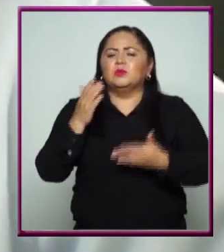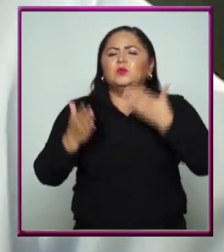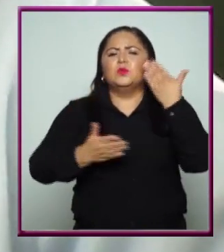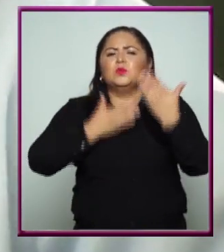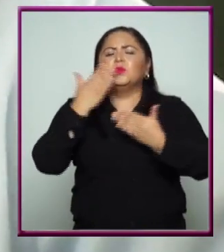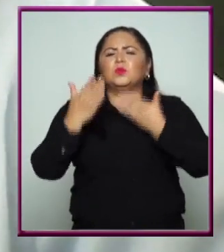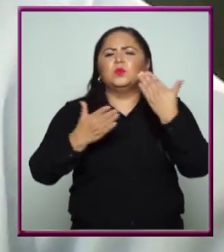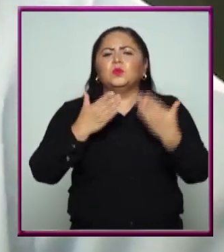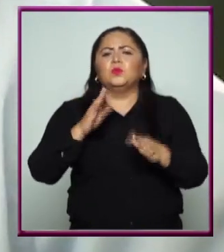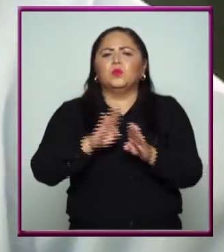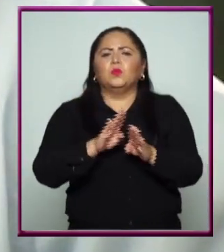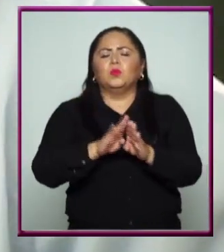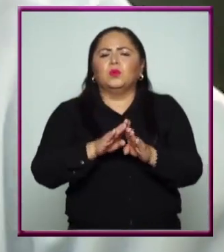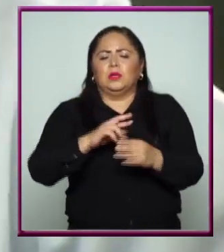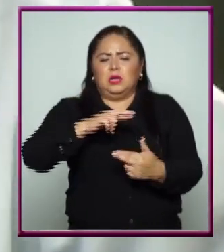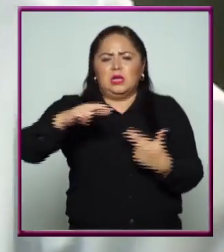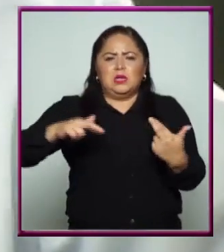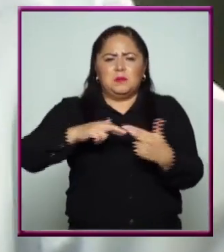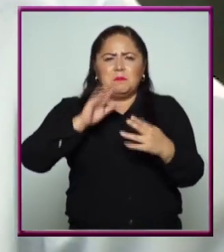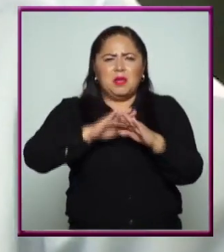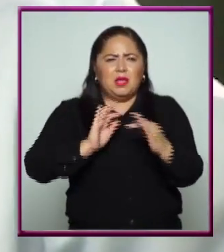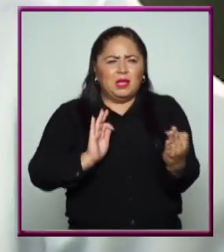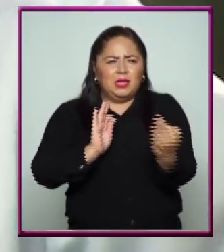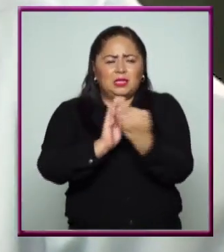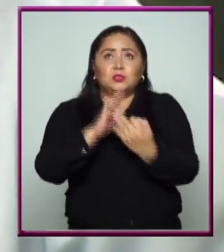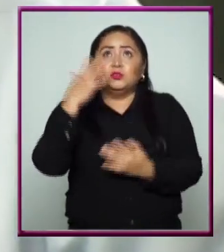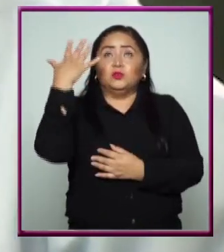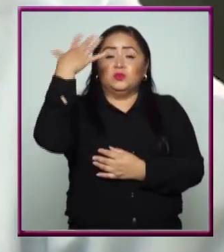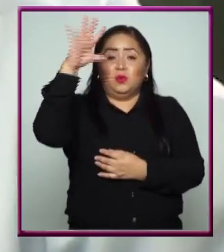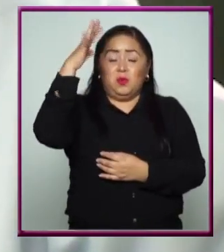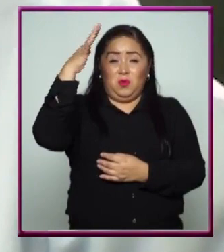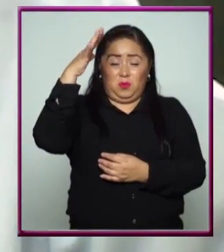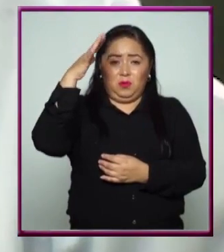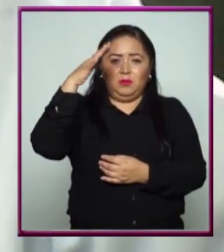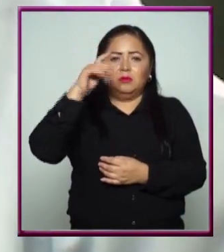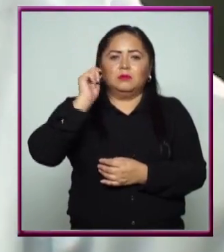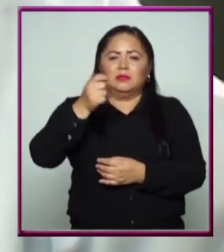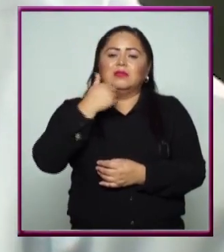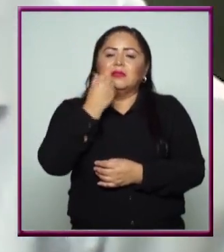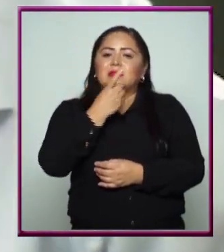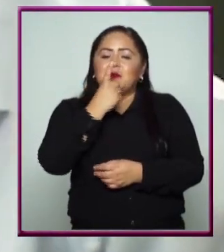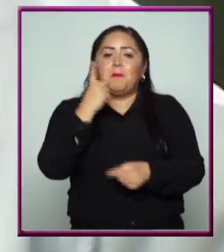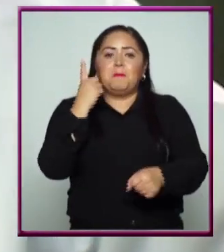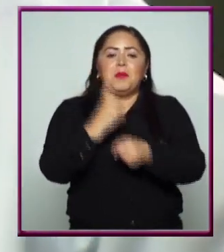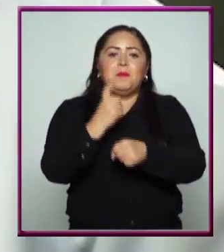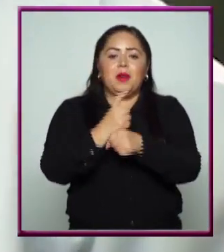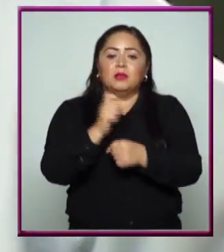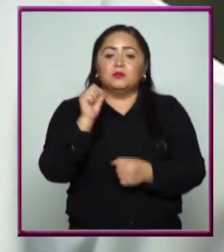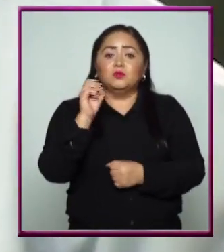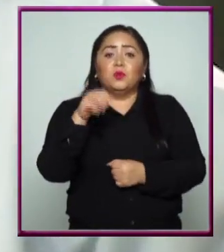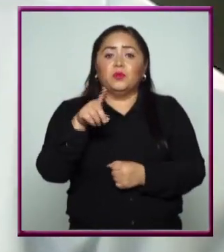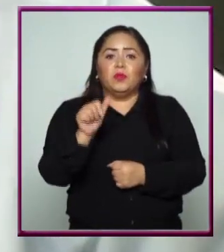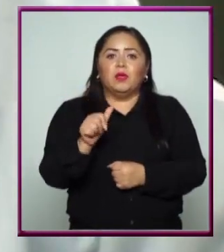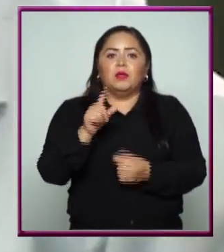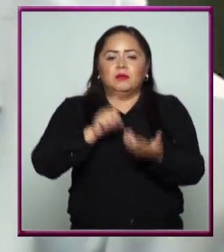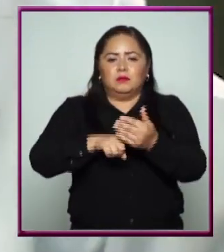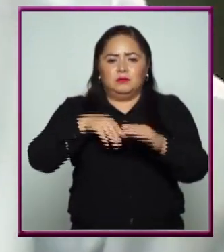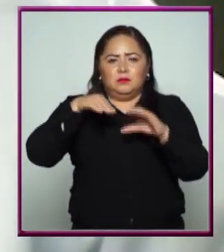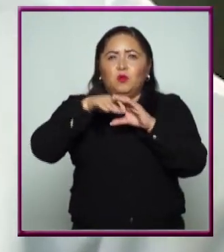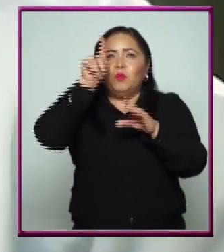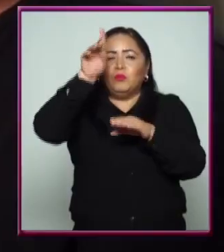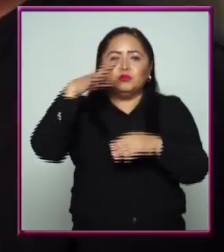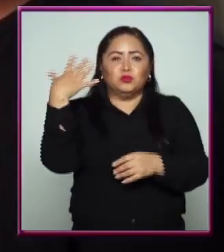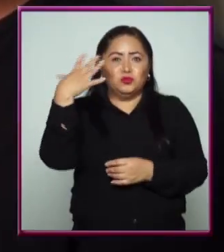estudia una región muy cercana al Sol. Prácticamente se dice que es la primera sonda que se ha metido al